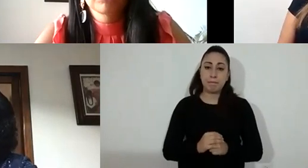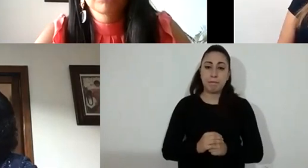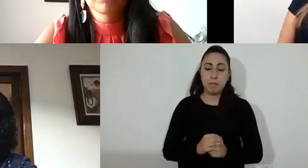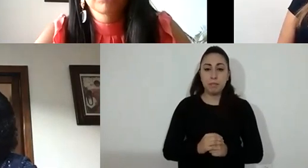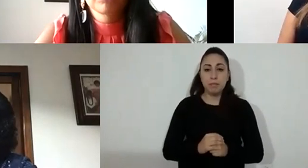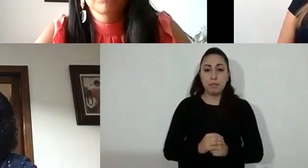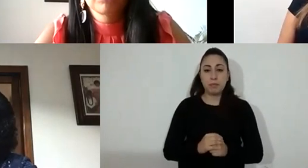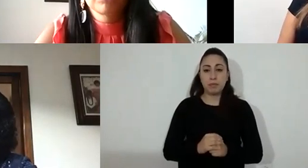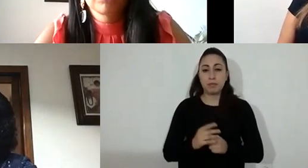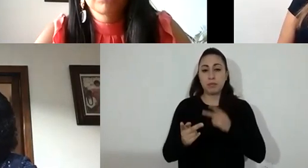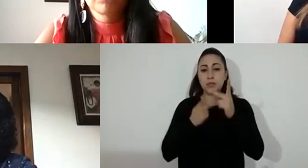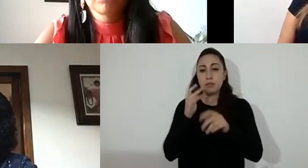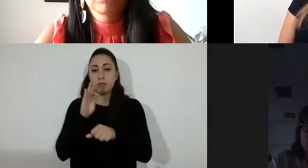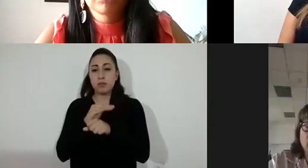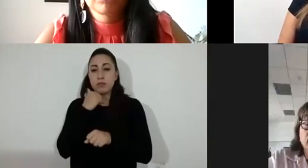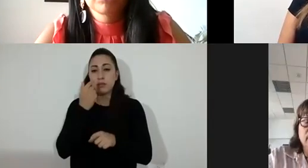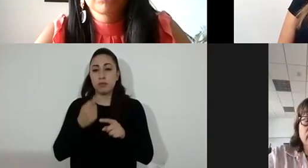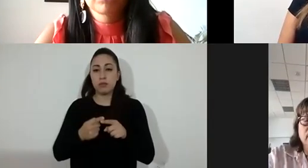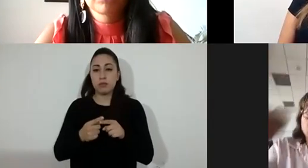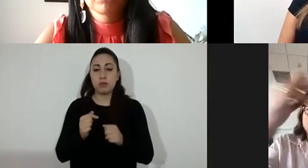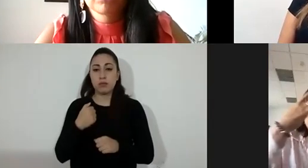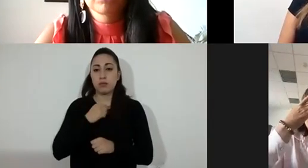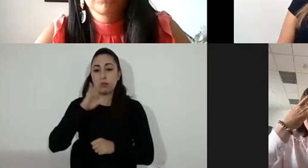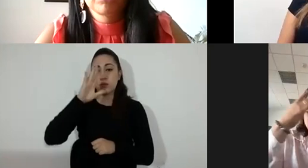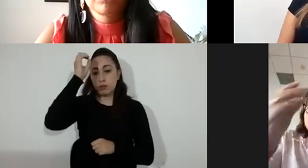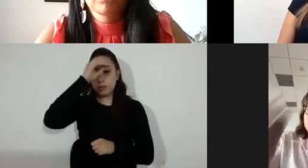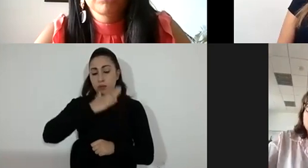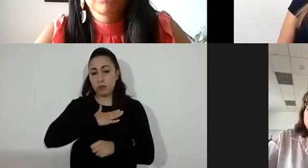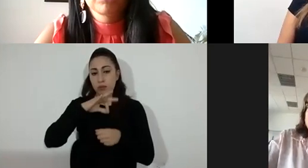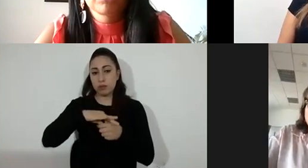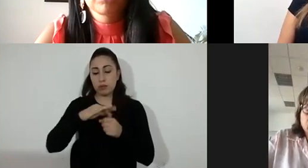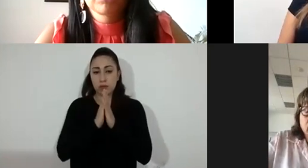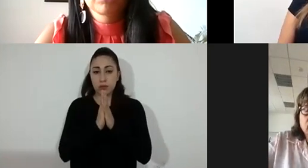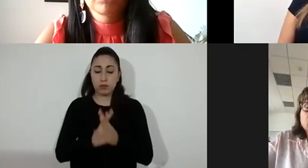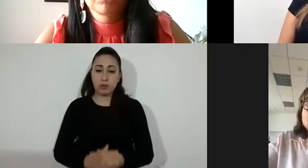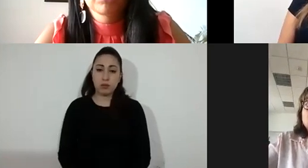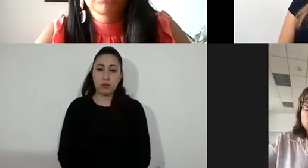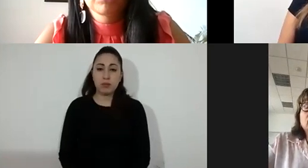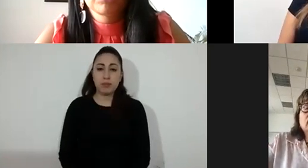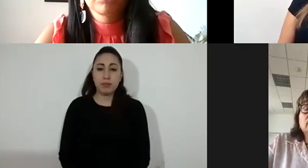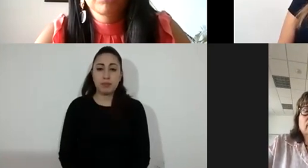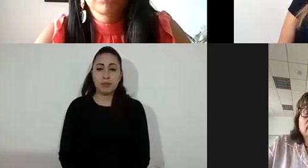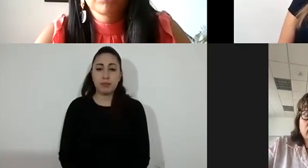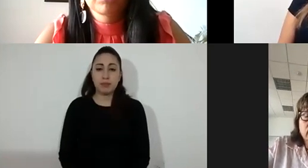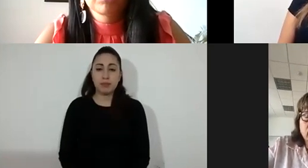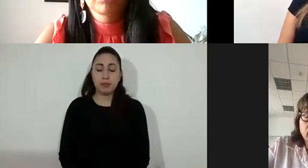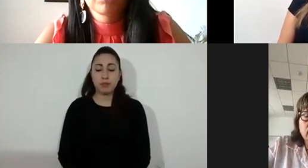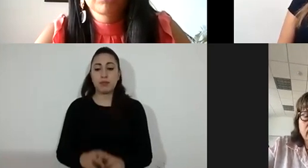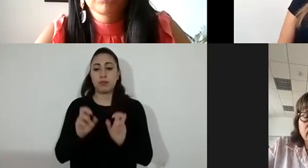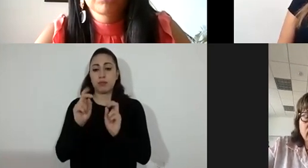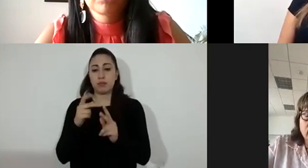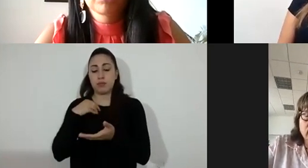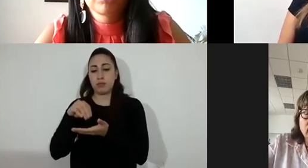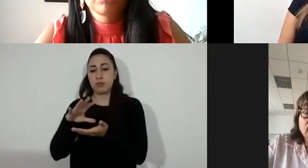¿A favor? No, yo quiero razonar mi voto, si es tan amable. Ok. Lo anoto para que razone su